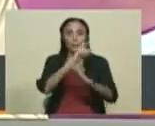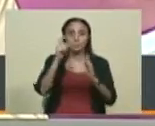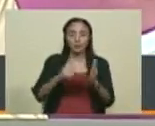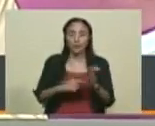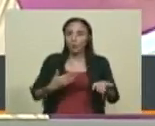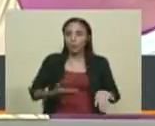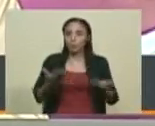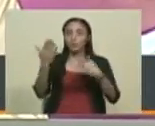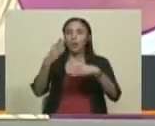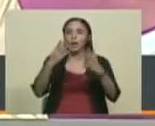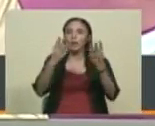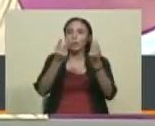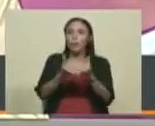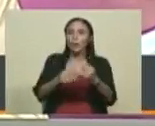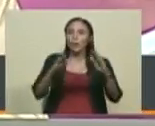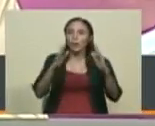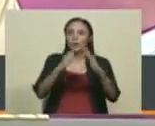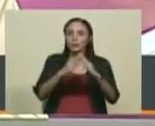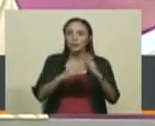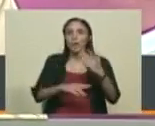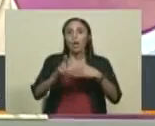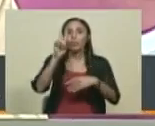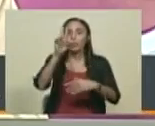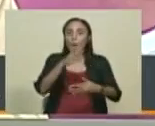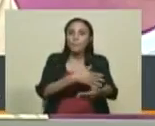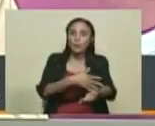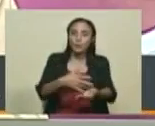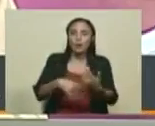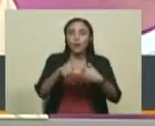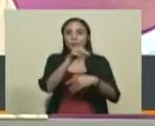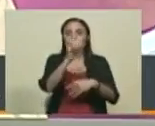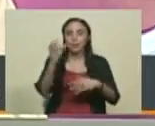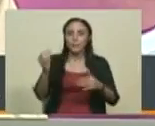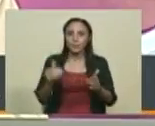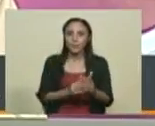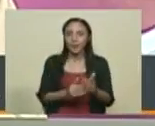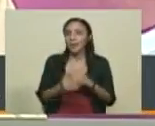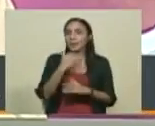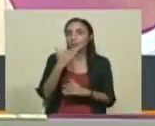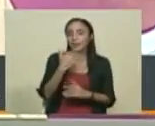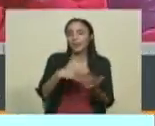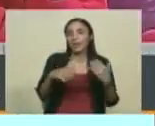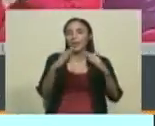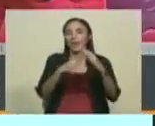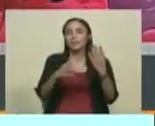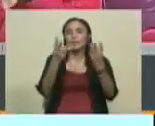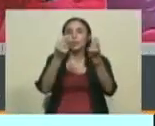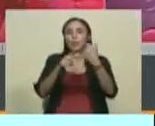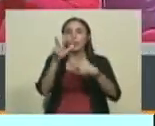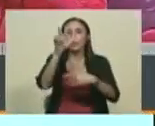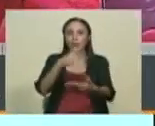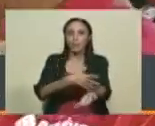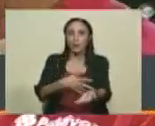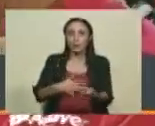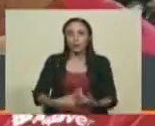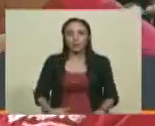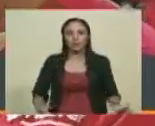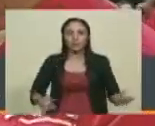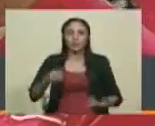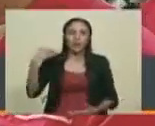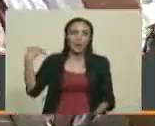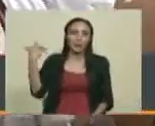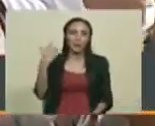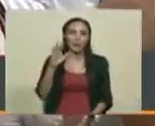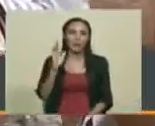entregando a la vivienda 2.100.000 rumbo a la vivienda 3 millones. en el año 2019, una guara, ¿verdad?